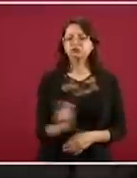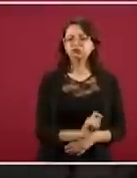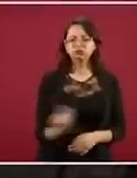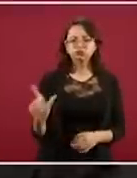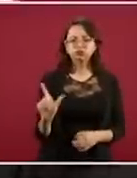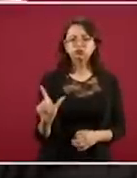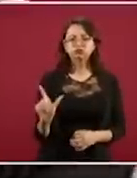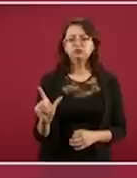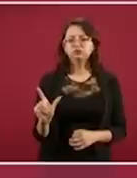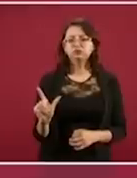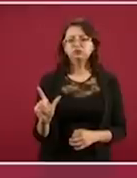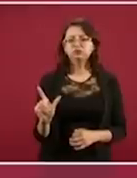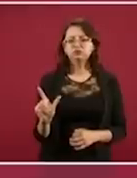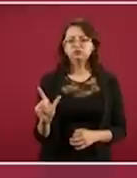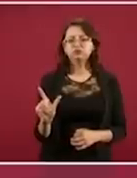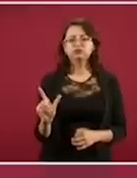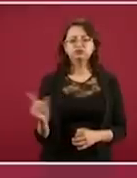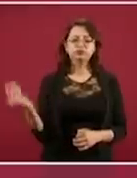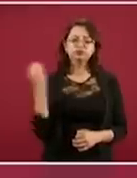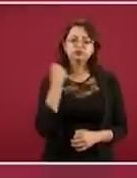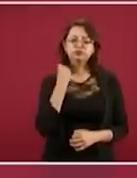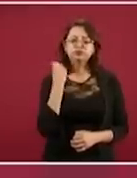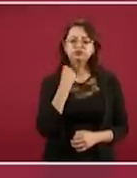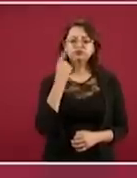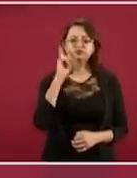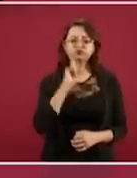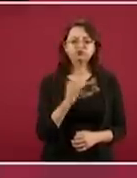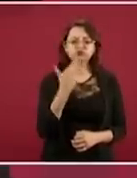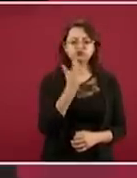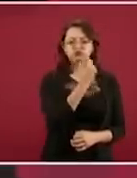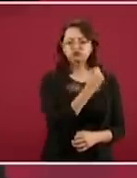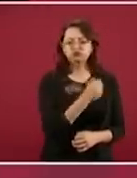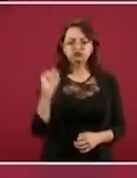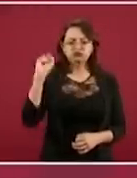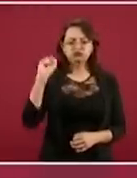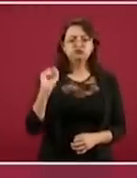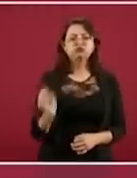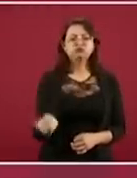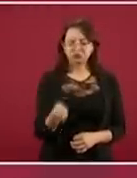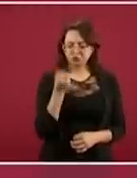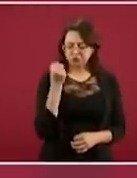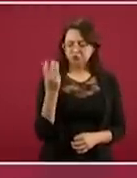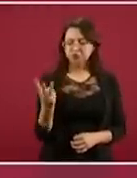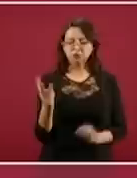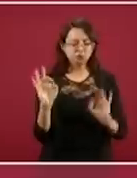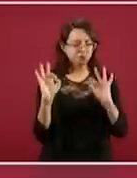profesionales, muy buenas abogadas, las tres.